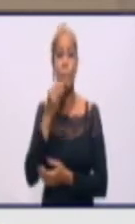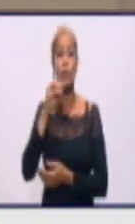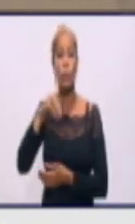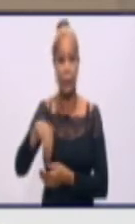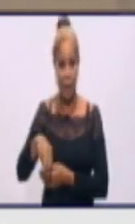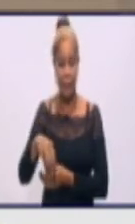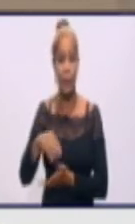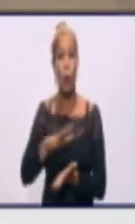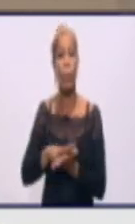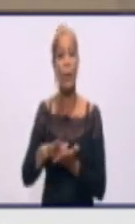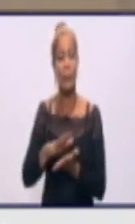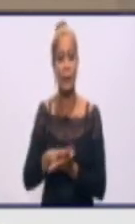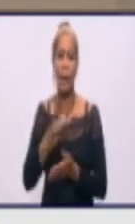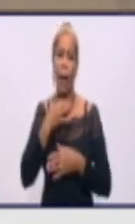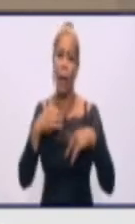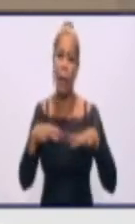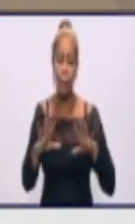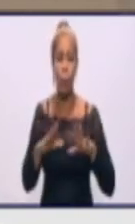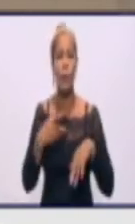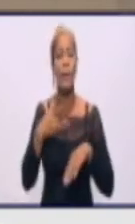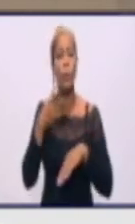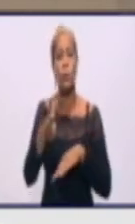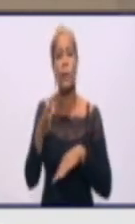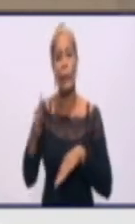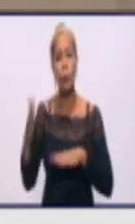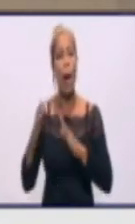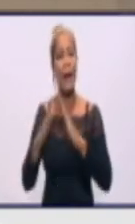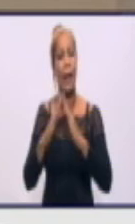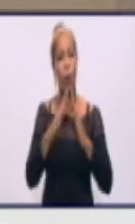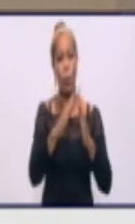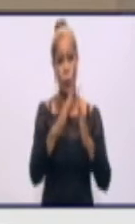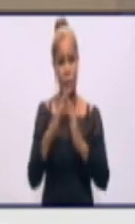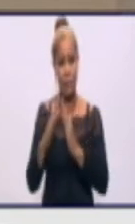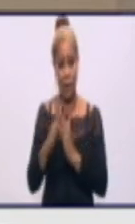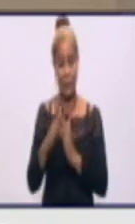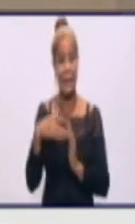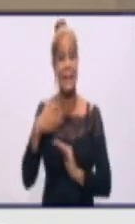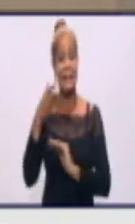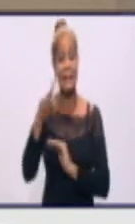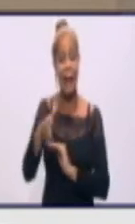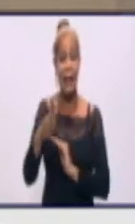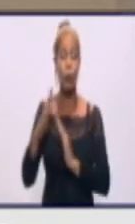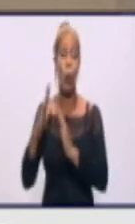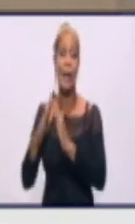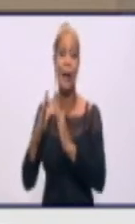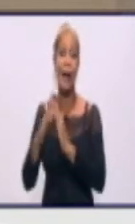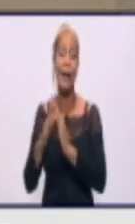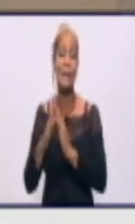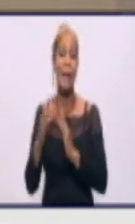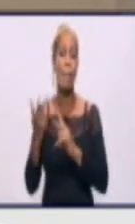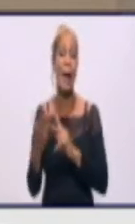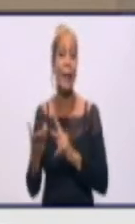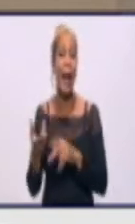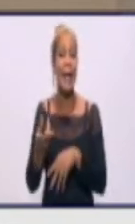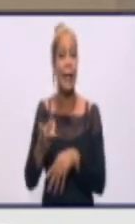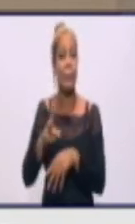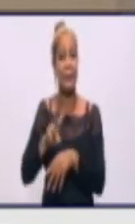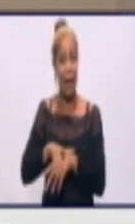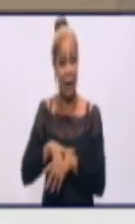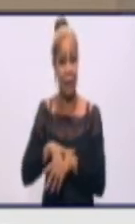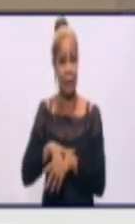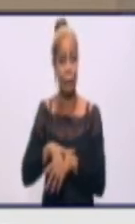estamos llegando directamente a la casa para evitar ese acceso a nuestras